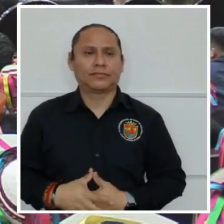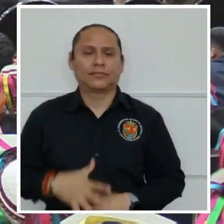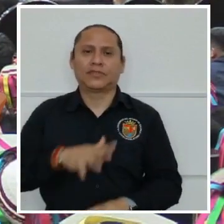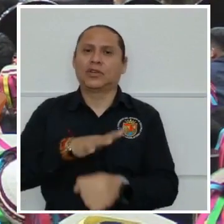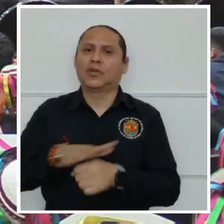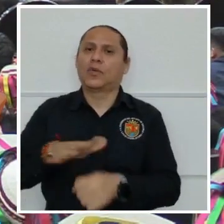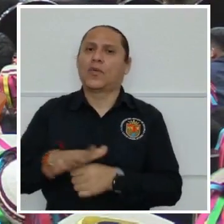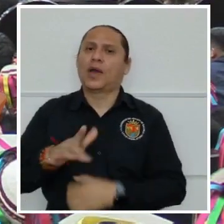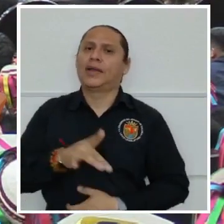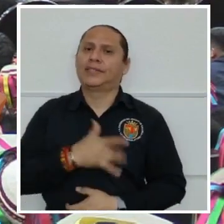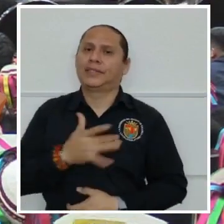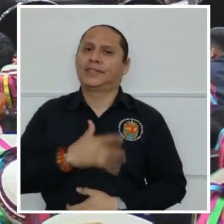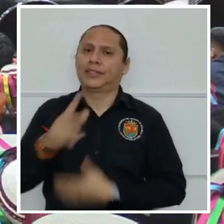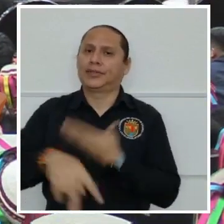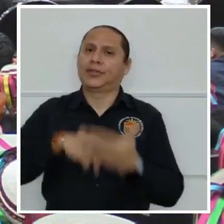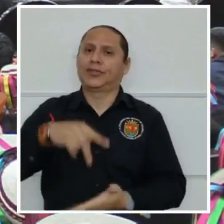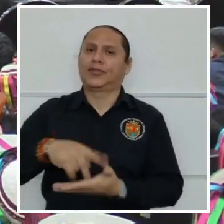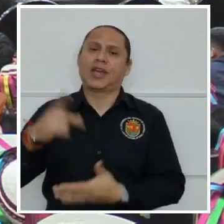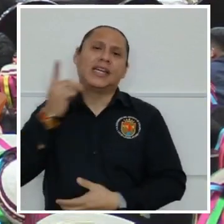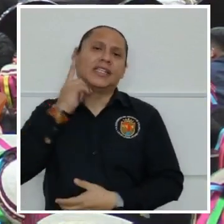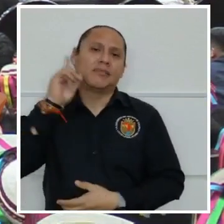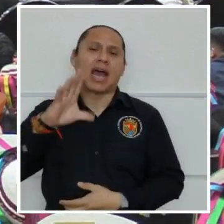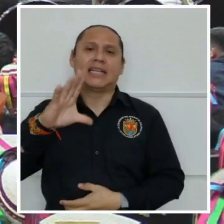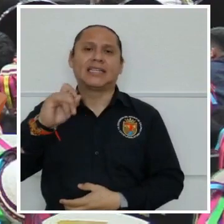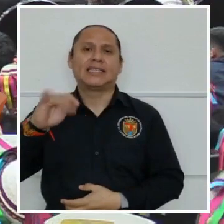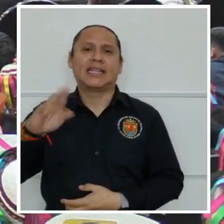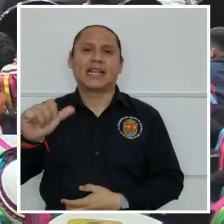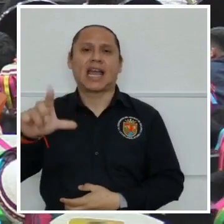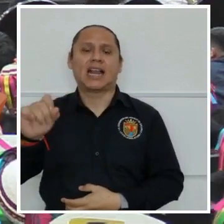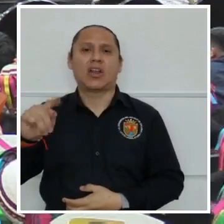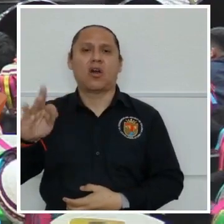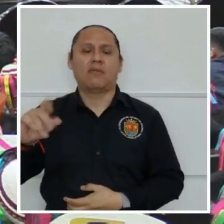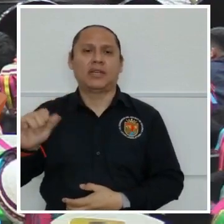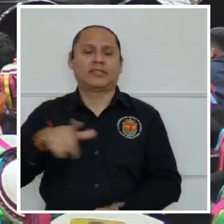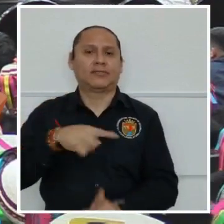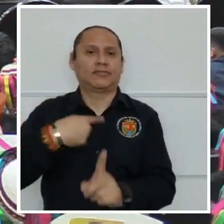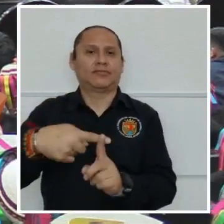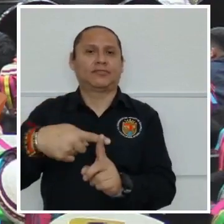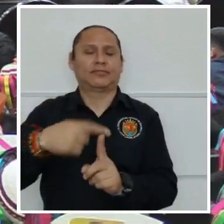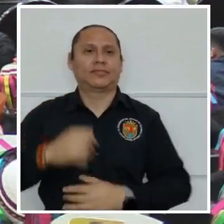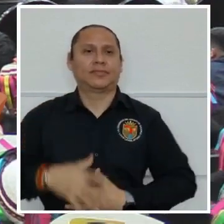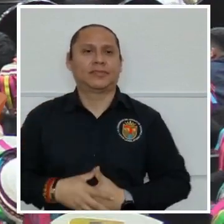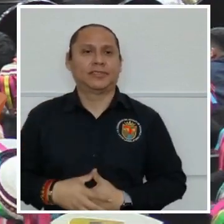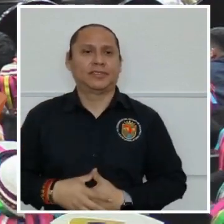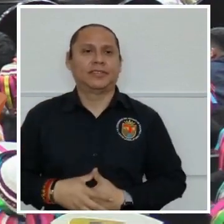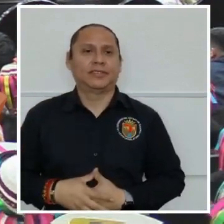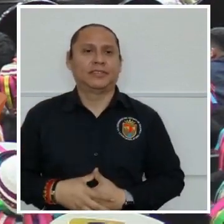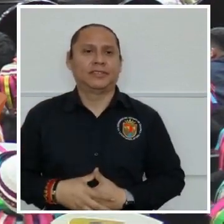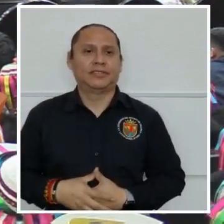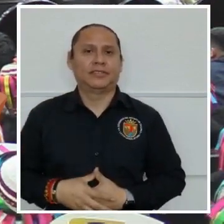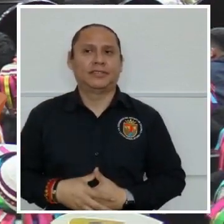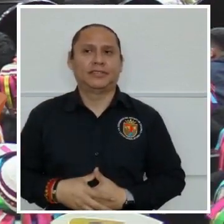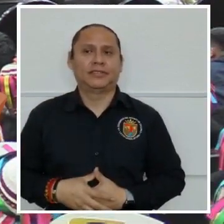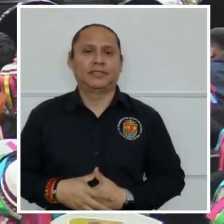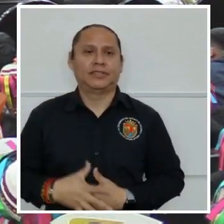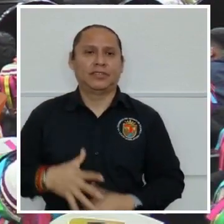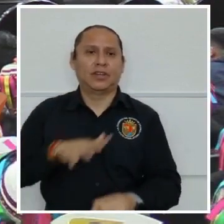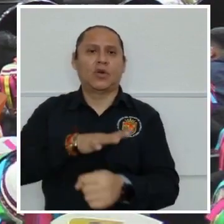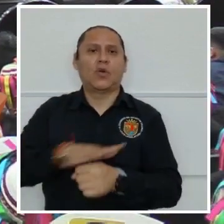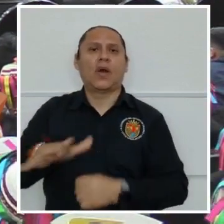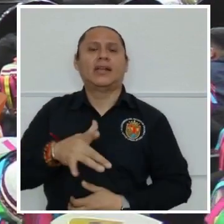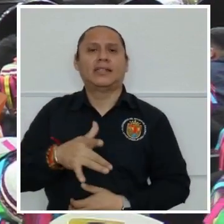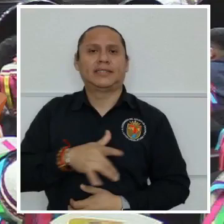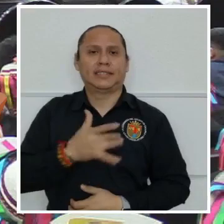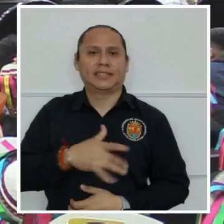¿En qué sentido su participación, diputada Cecilia López Sánchez? A favor, diputada presidenta. ¿En qué sentido